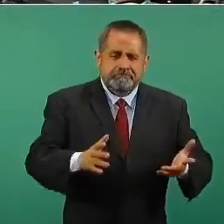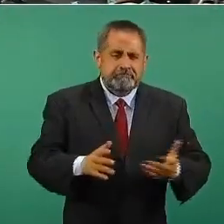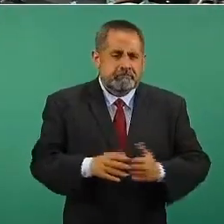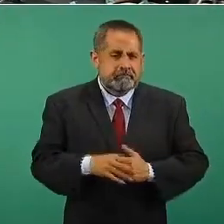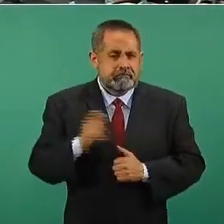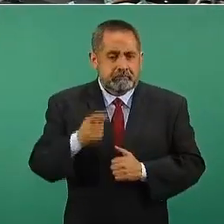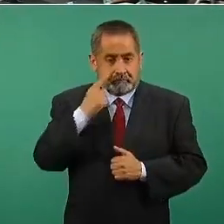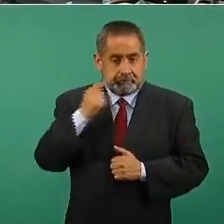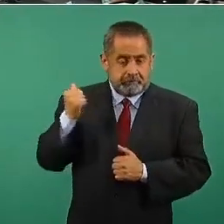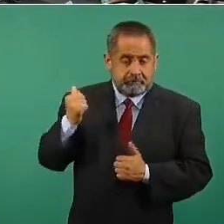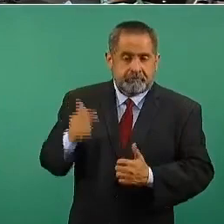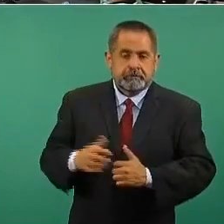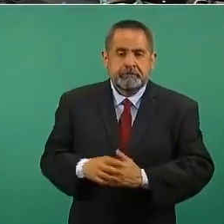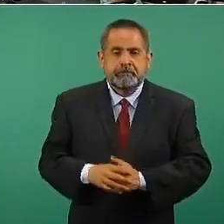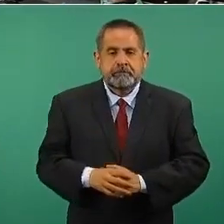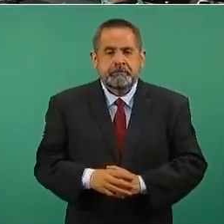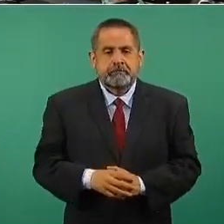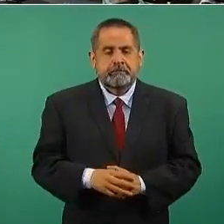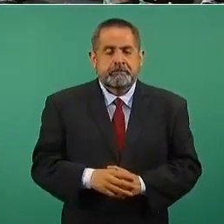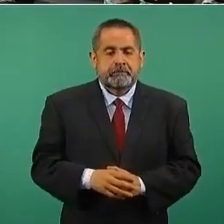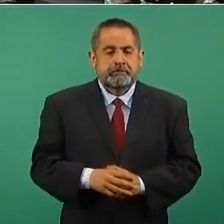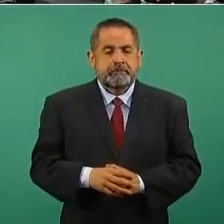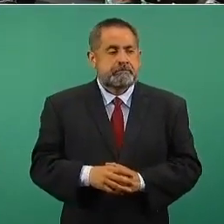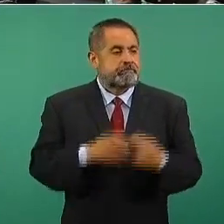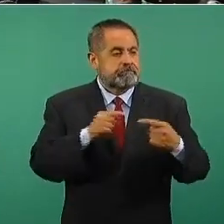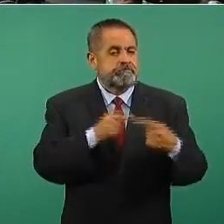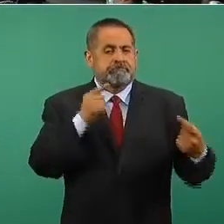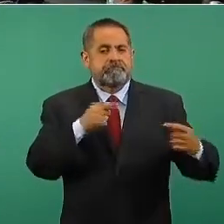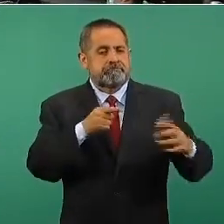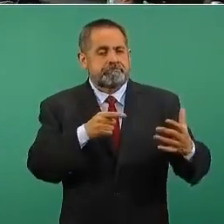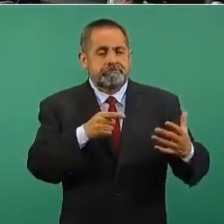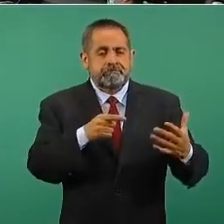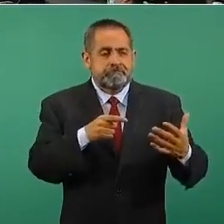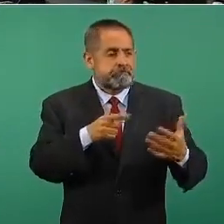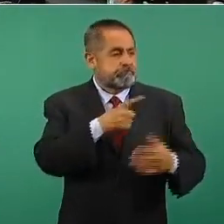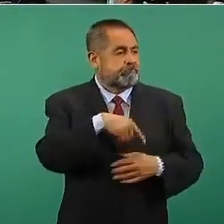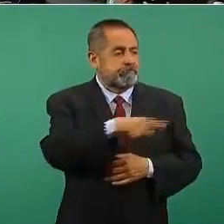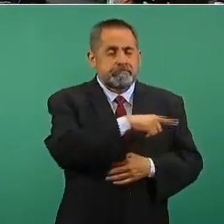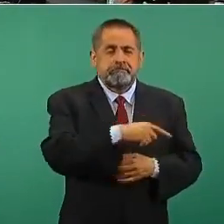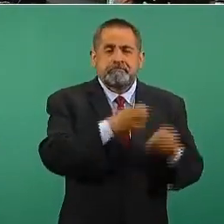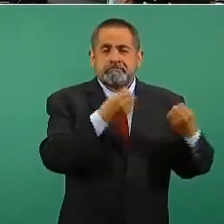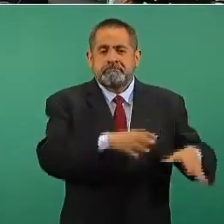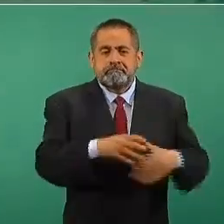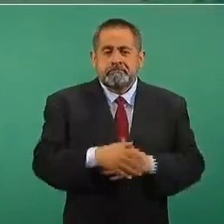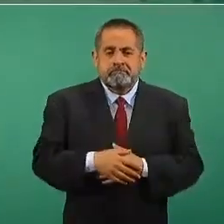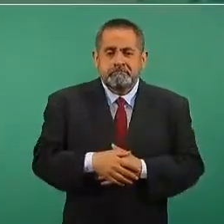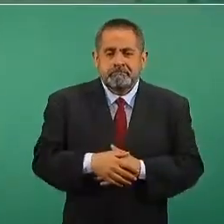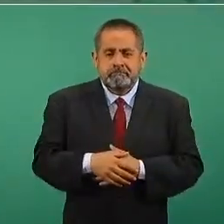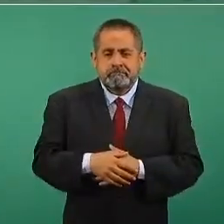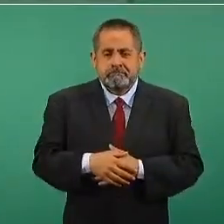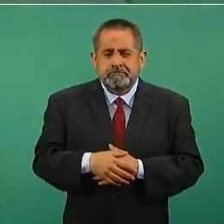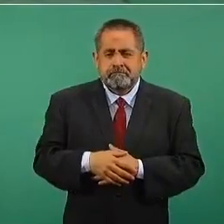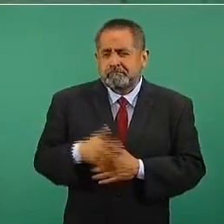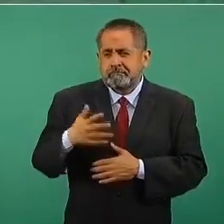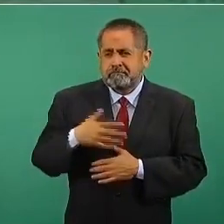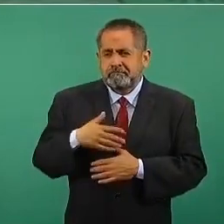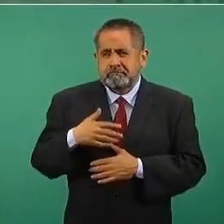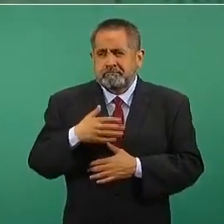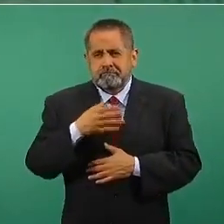todo esto a nuestros opositores les afecta. Yo ni debería decirles,